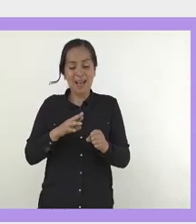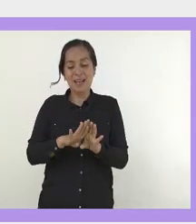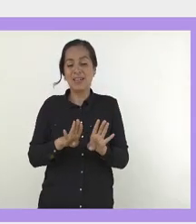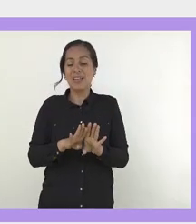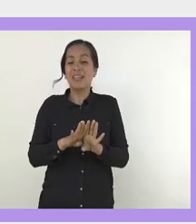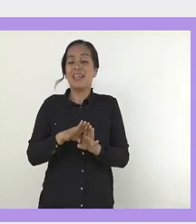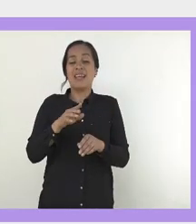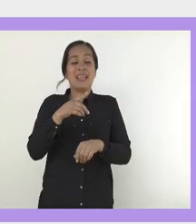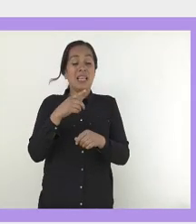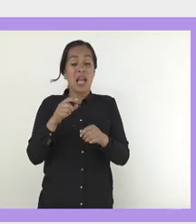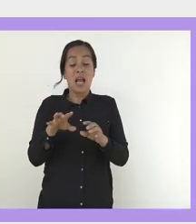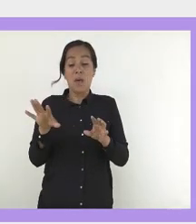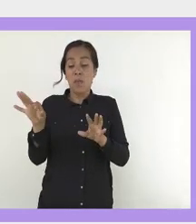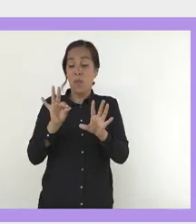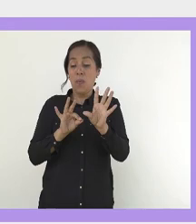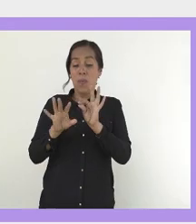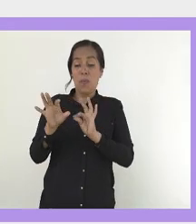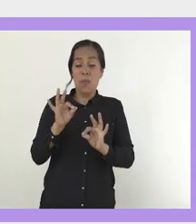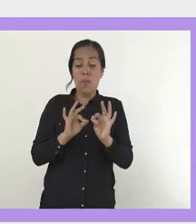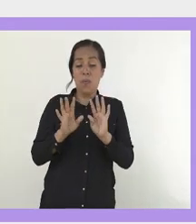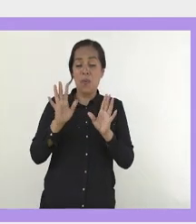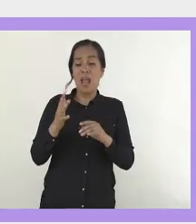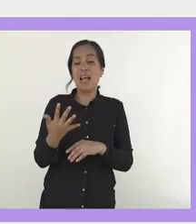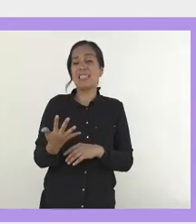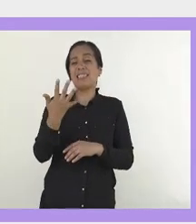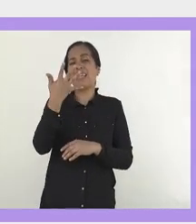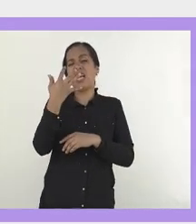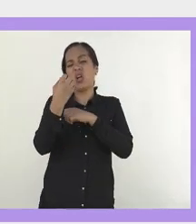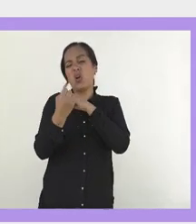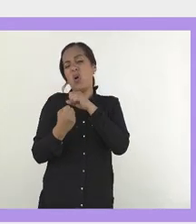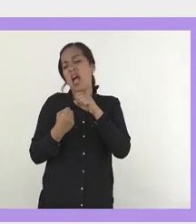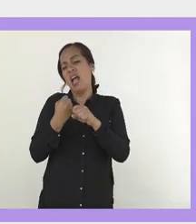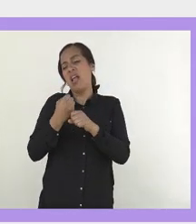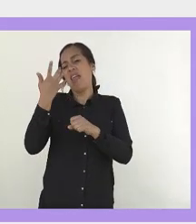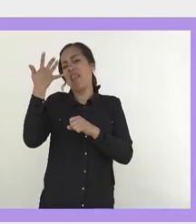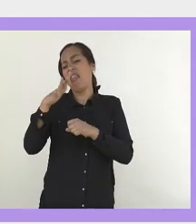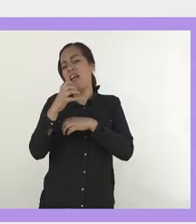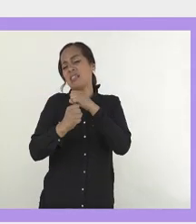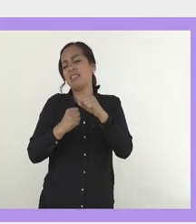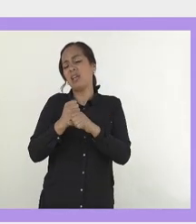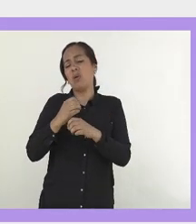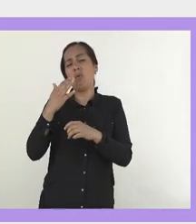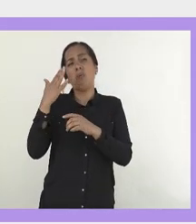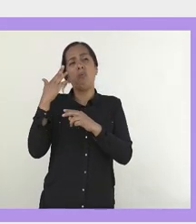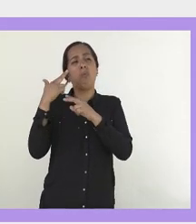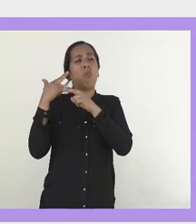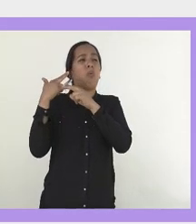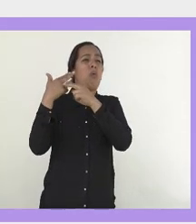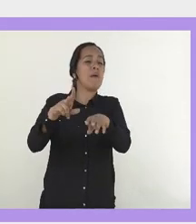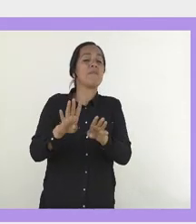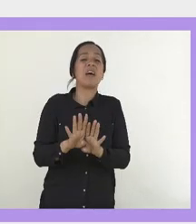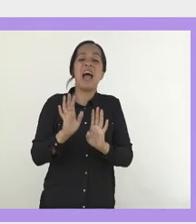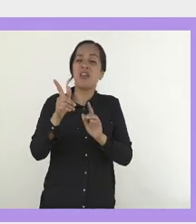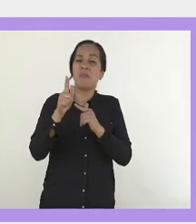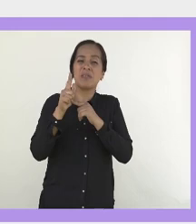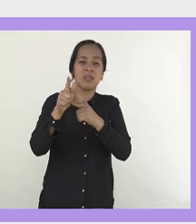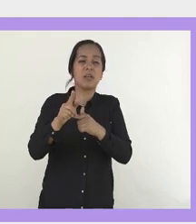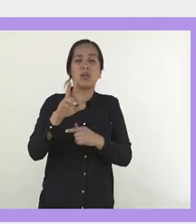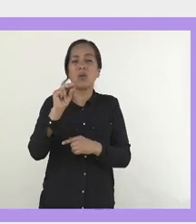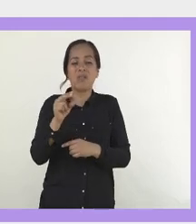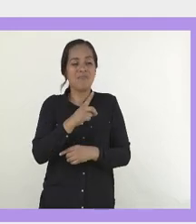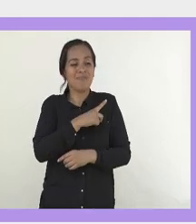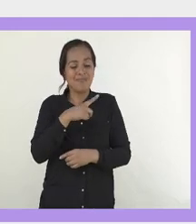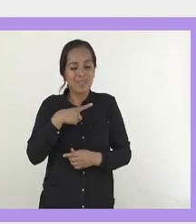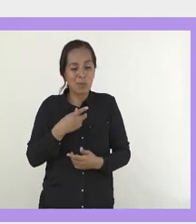selección nacional no porque estuve no porque llevo cinco años o diez años que decir que voy a seguir estando tengo que regresar a mi lugar de